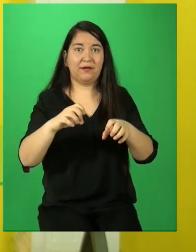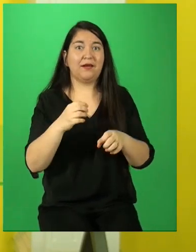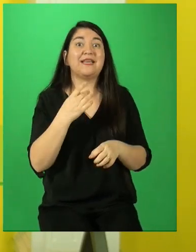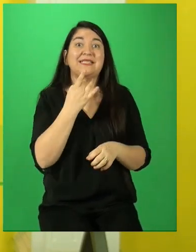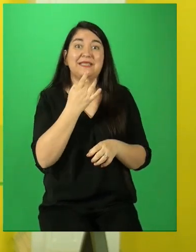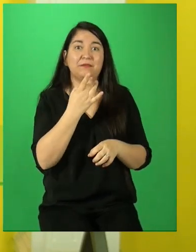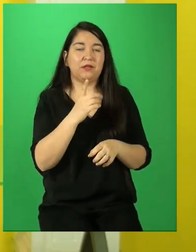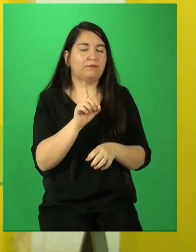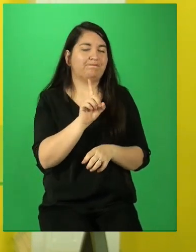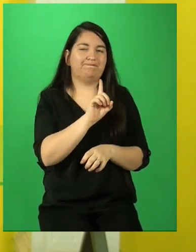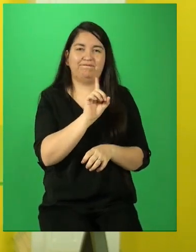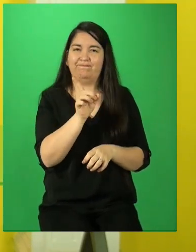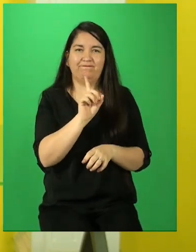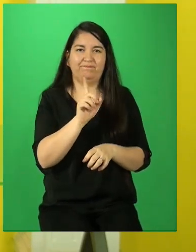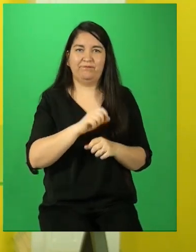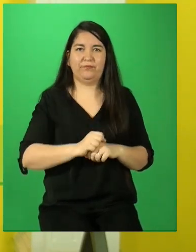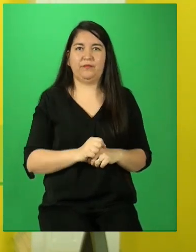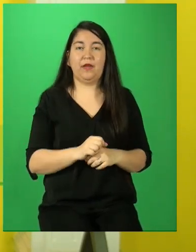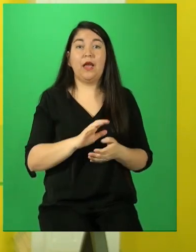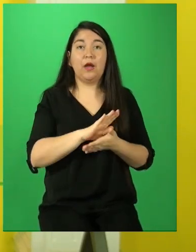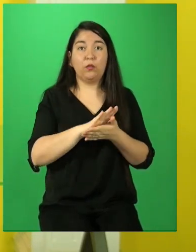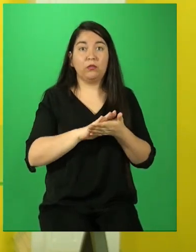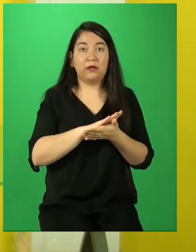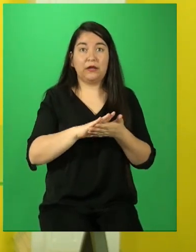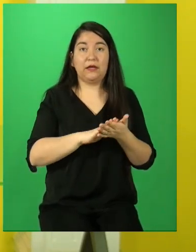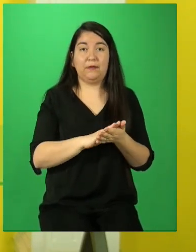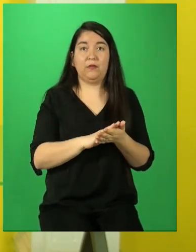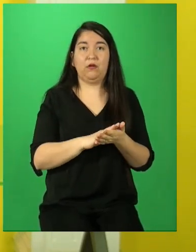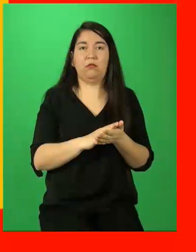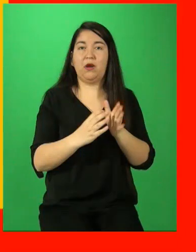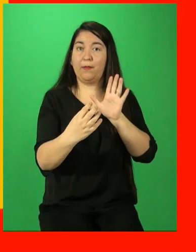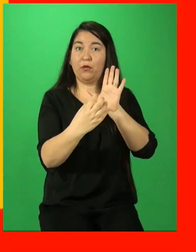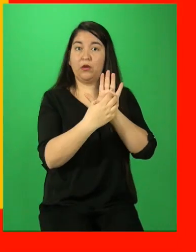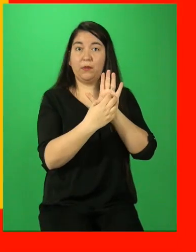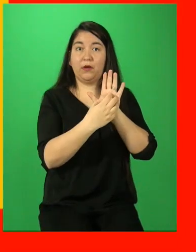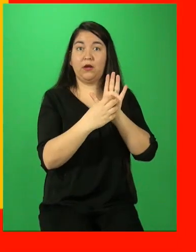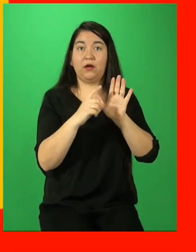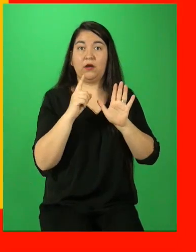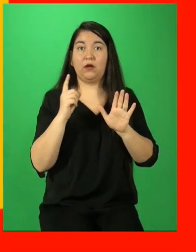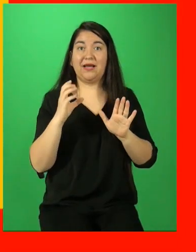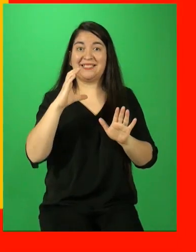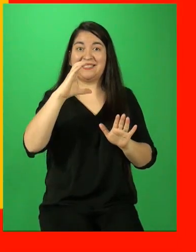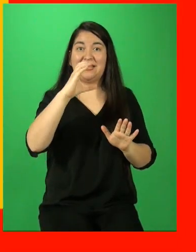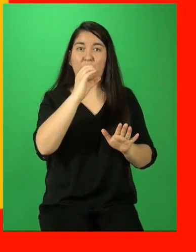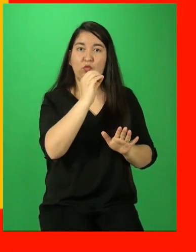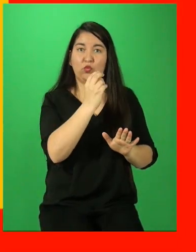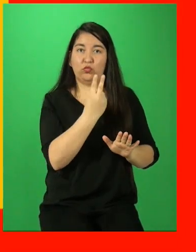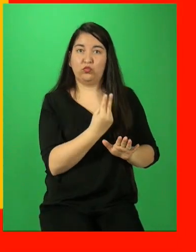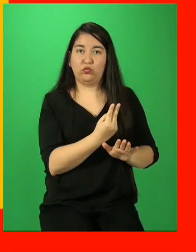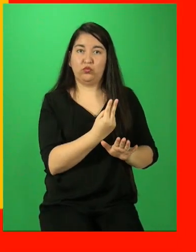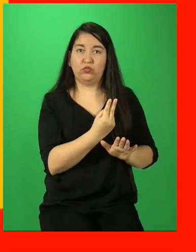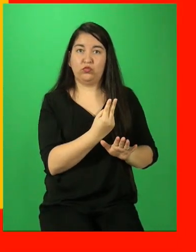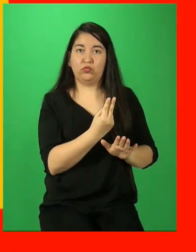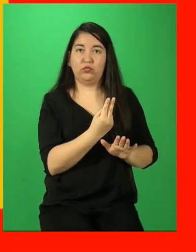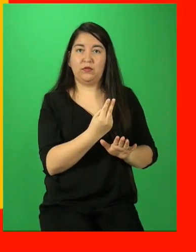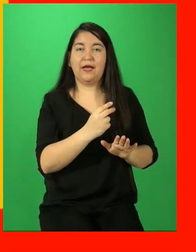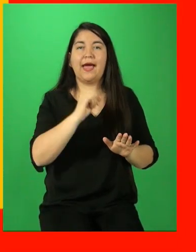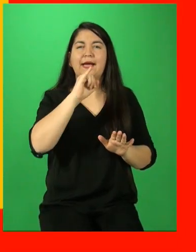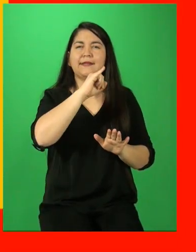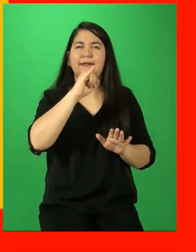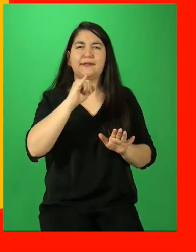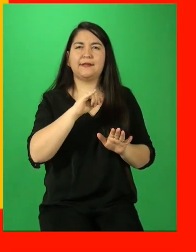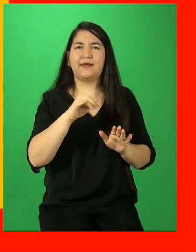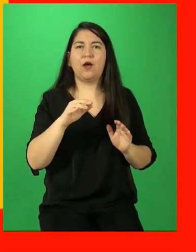simples. Acá tenemos un ejemplo de un elemento que es el carbono, el cual tiene un Z igual a